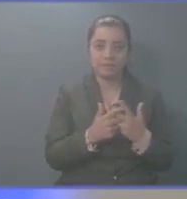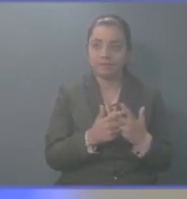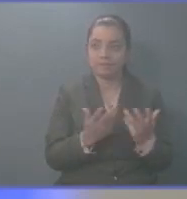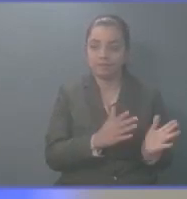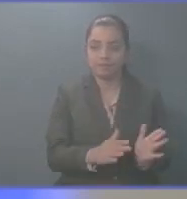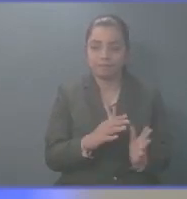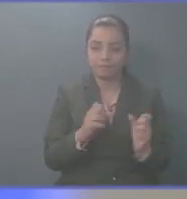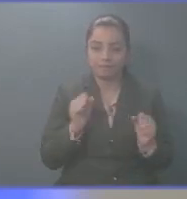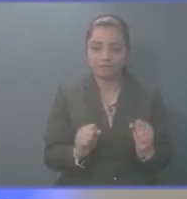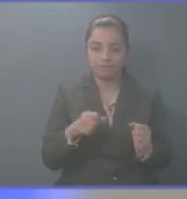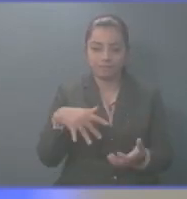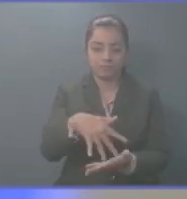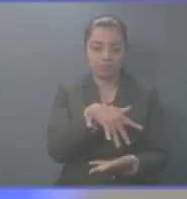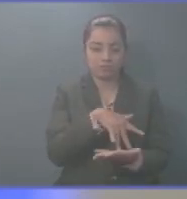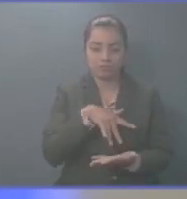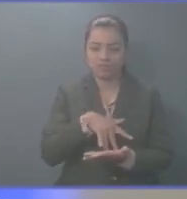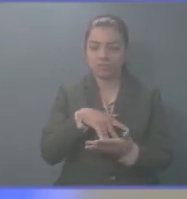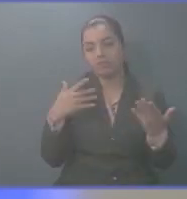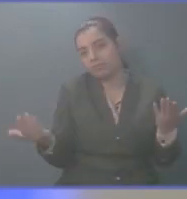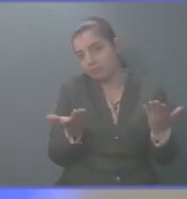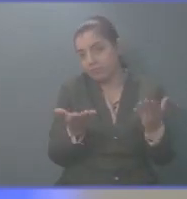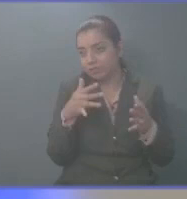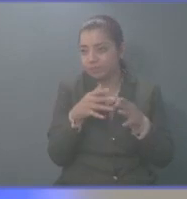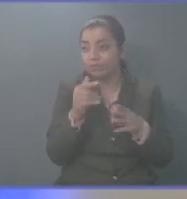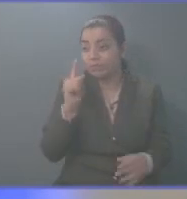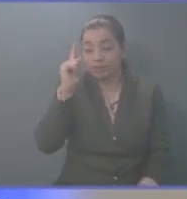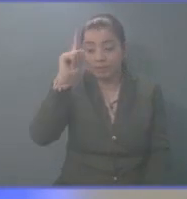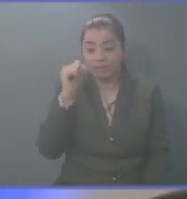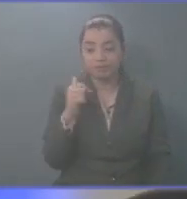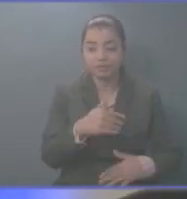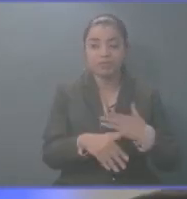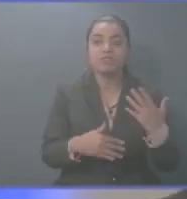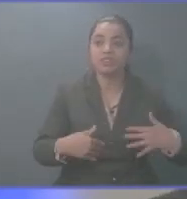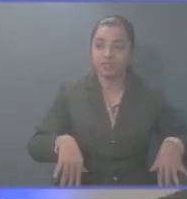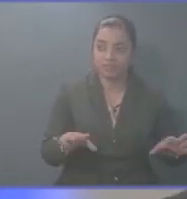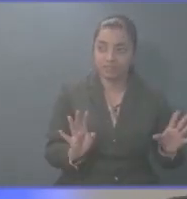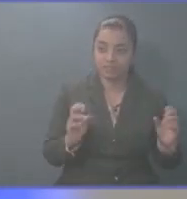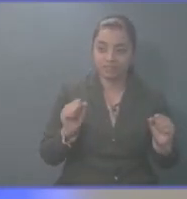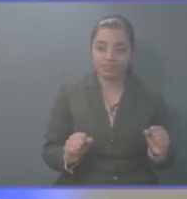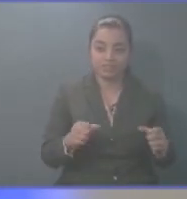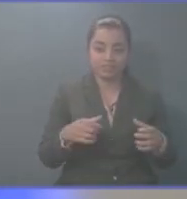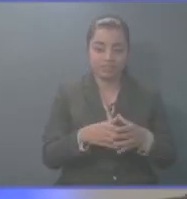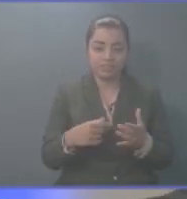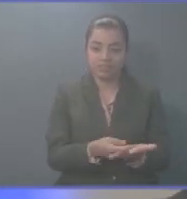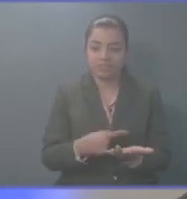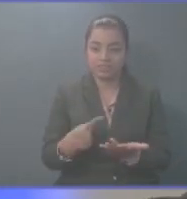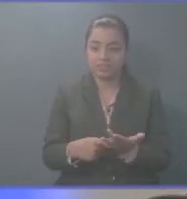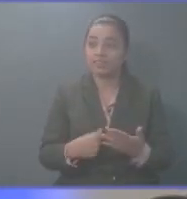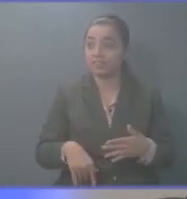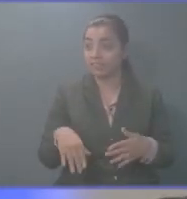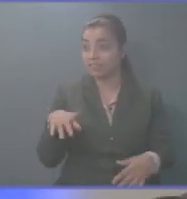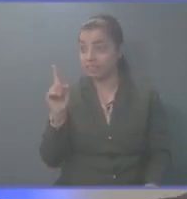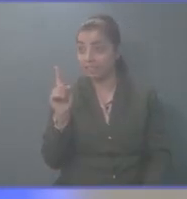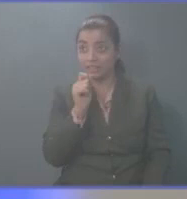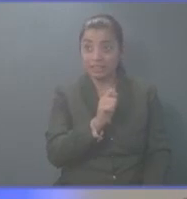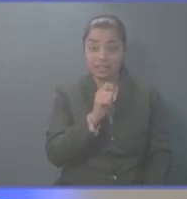y ahí es donde yo le digo a la población, imagínate que antes que finalice este año estamos en campaña, porque la elección es el 28 de febrero.